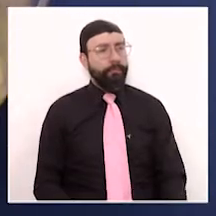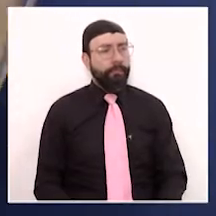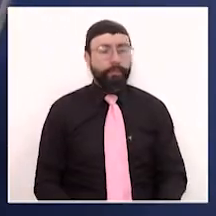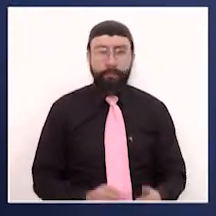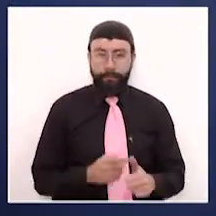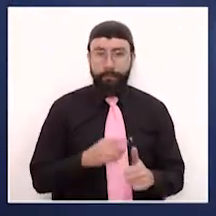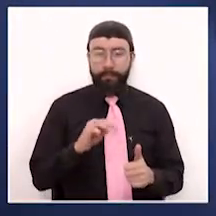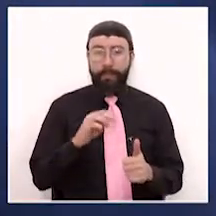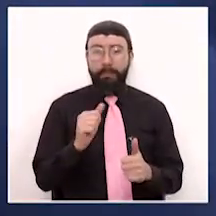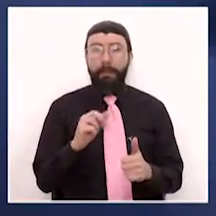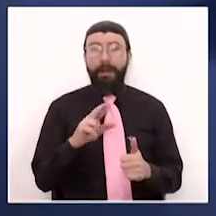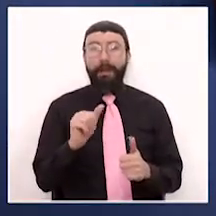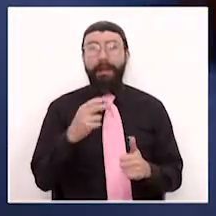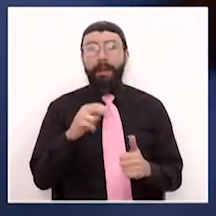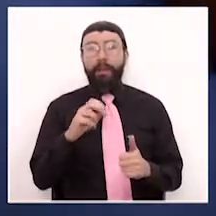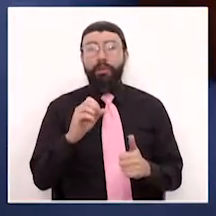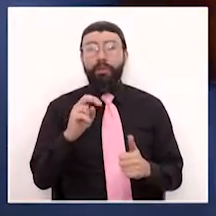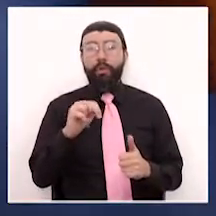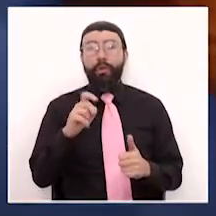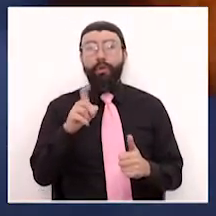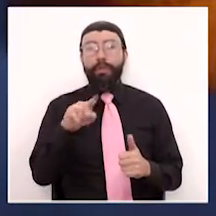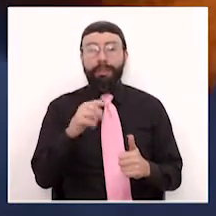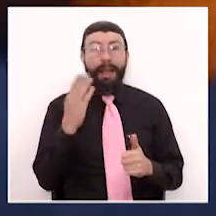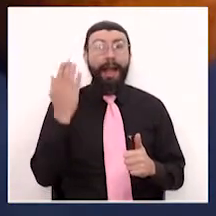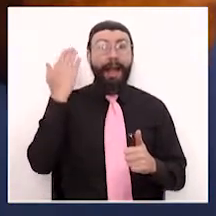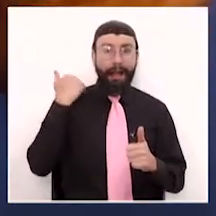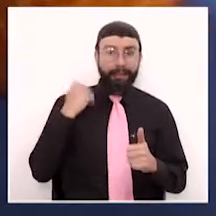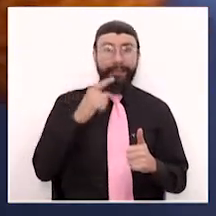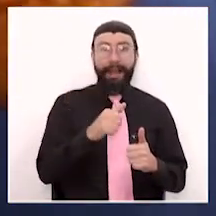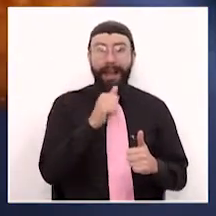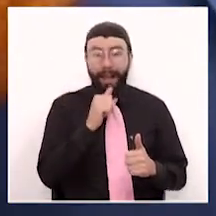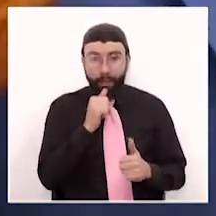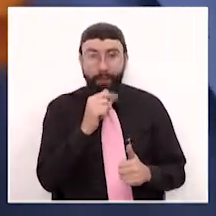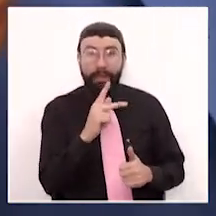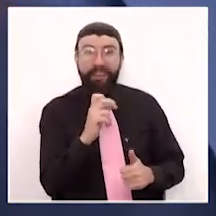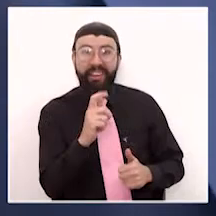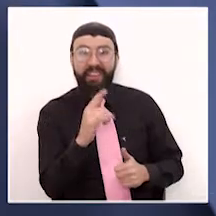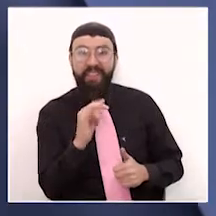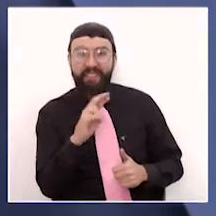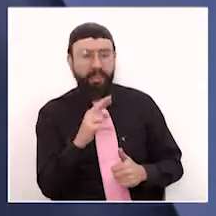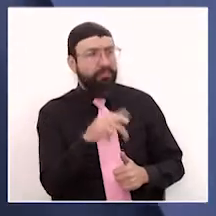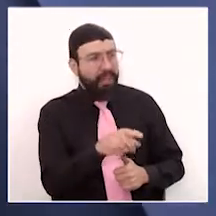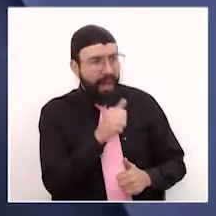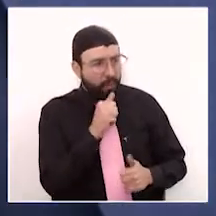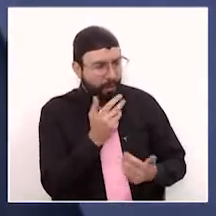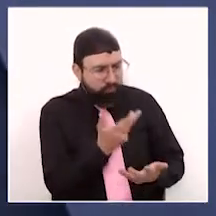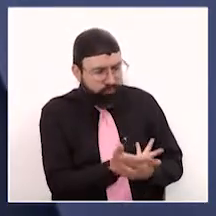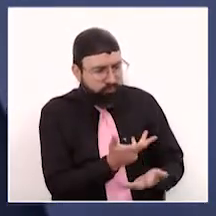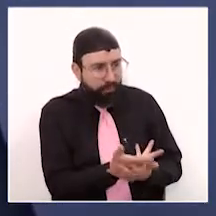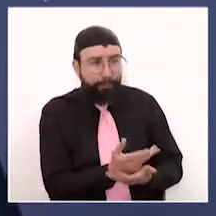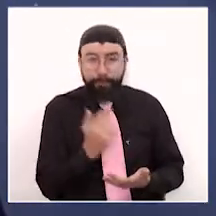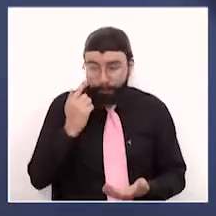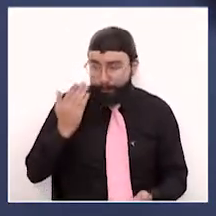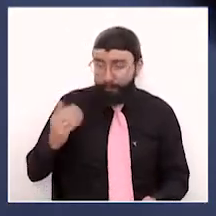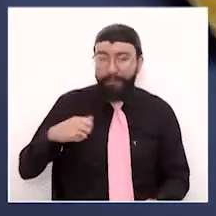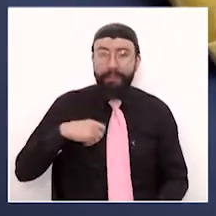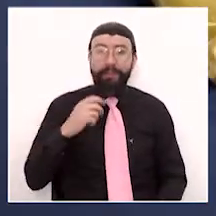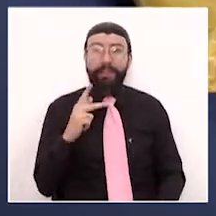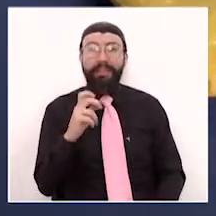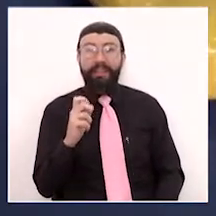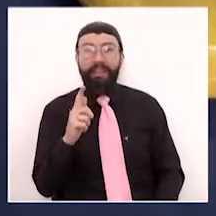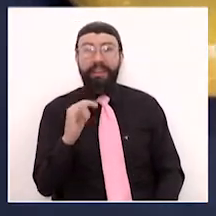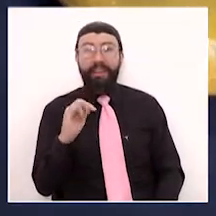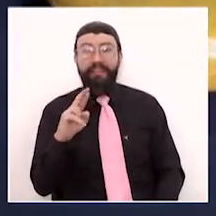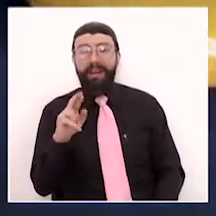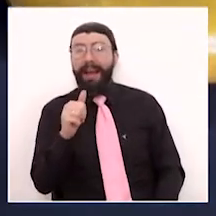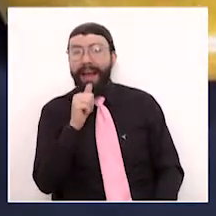Marañones, previamente remojados en kefir de agua. Aquí tenemos nuestro kefir de agua, que